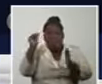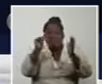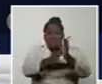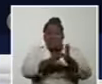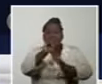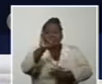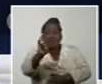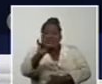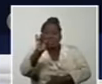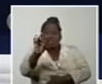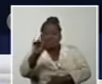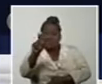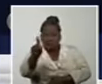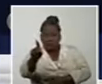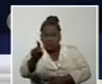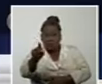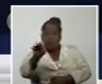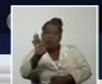1.671, el